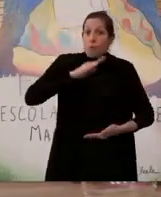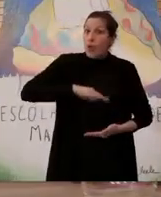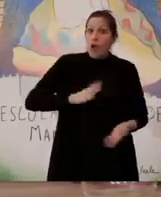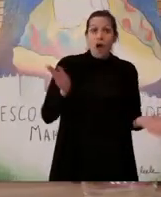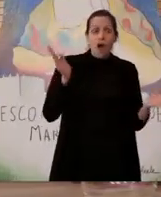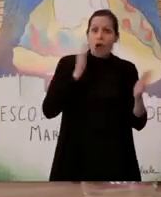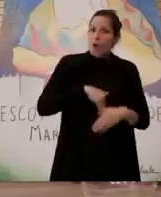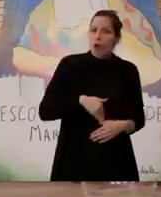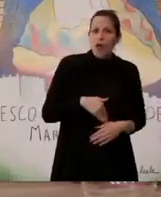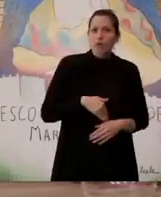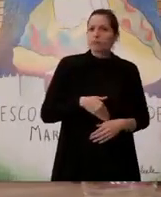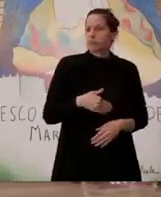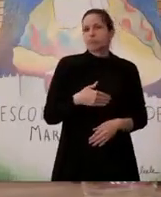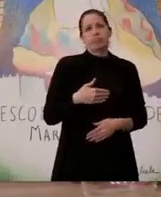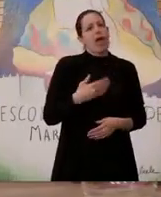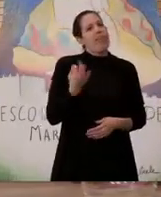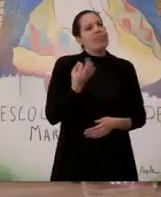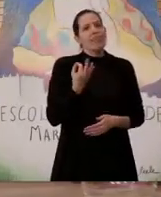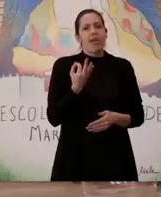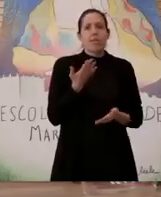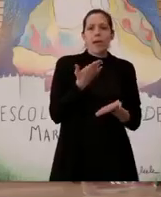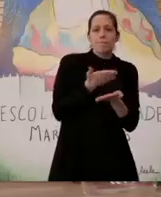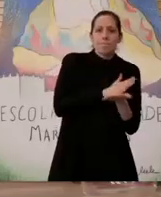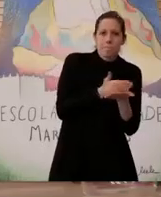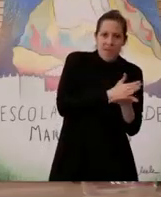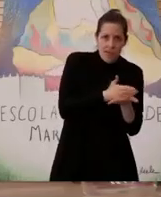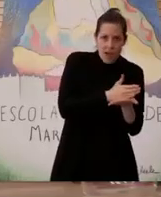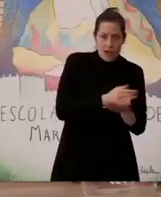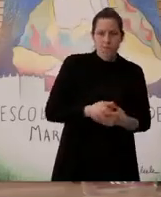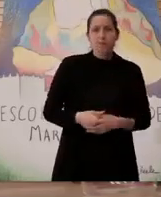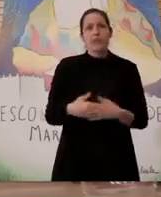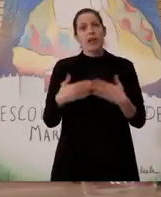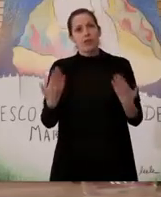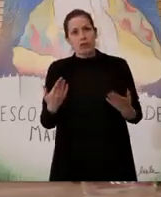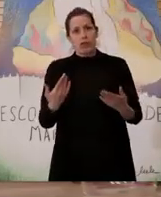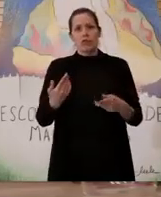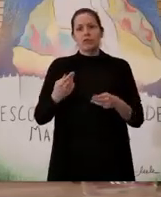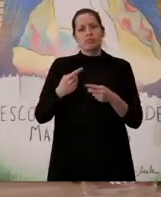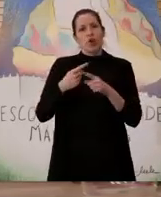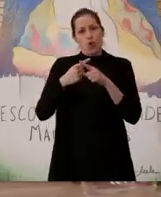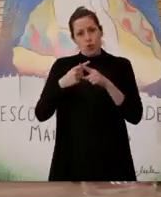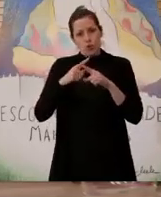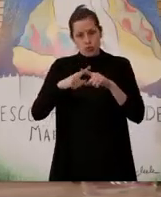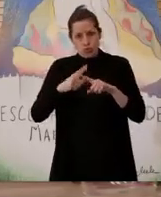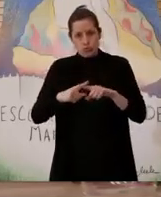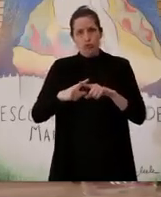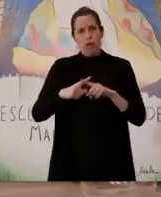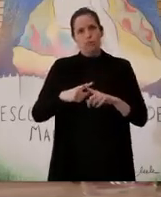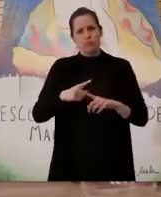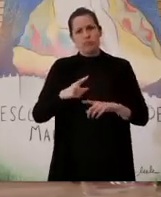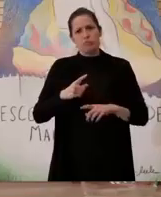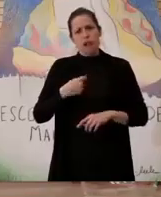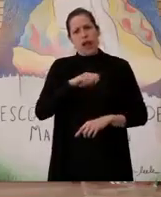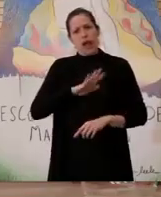organizado en administración las diputación asunta de Galicia o estado y a Unión Europea porque nos concedió